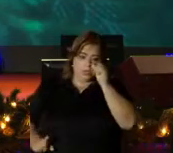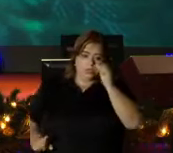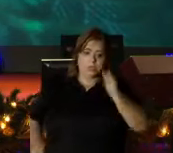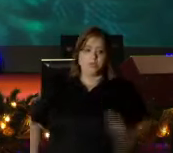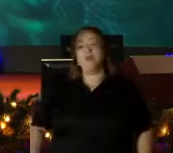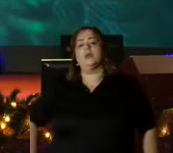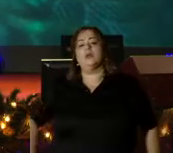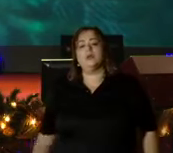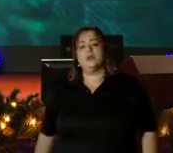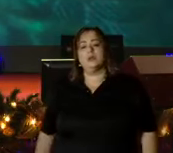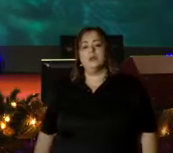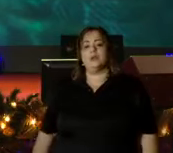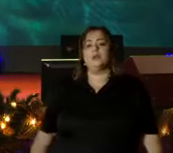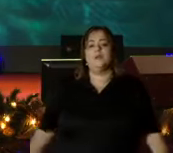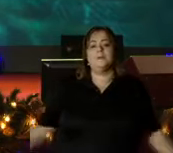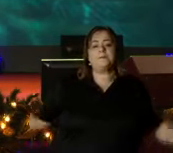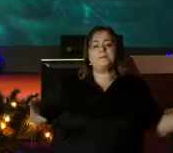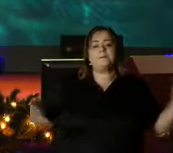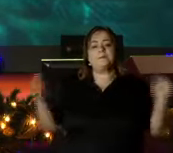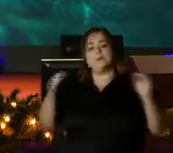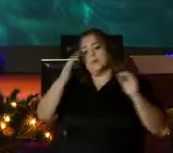algo hay que decir.